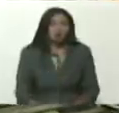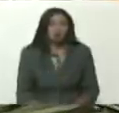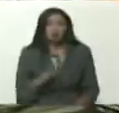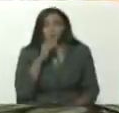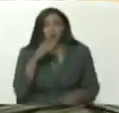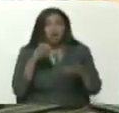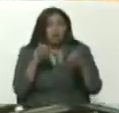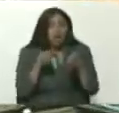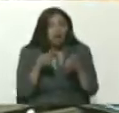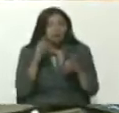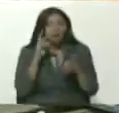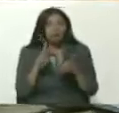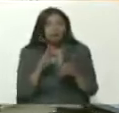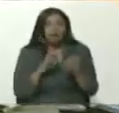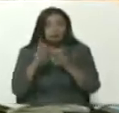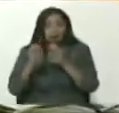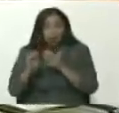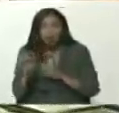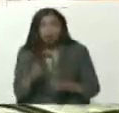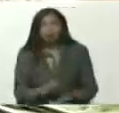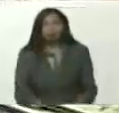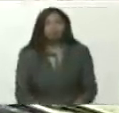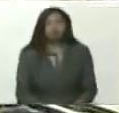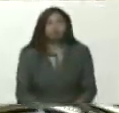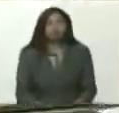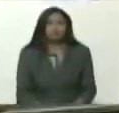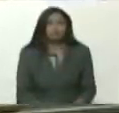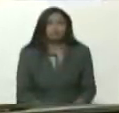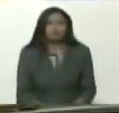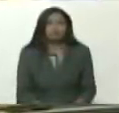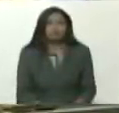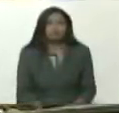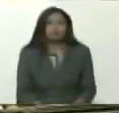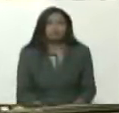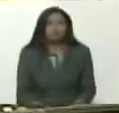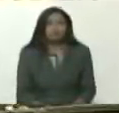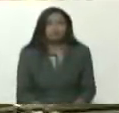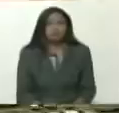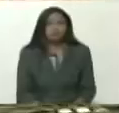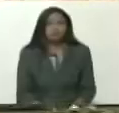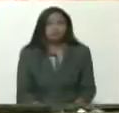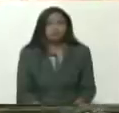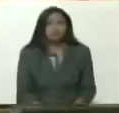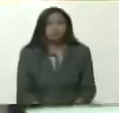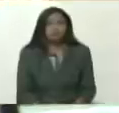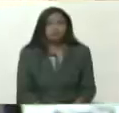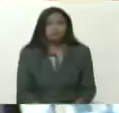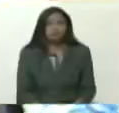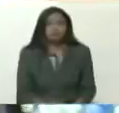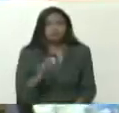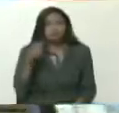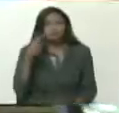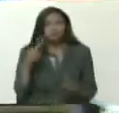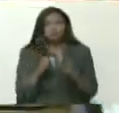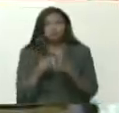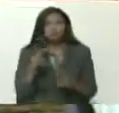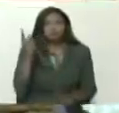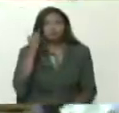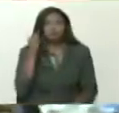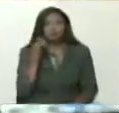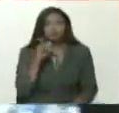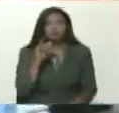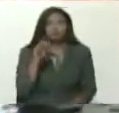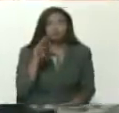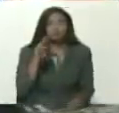grapa. Correcto. Y de este material pasamos aquí, por aquí nos encontramos con